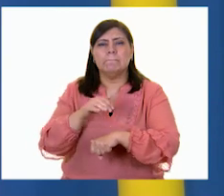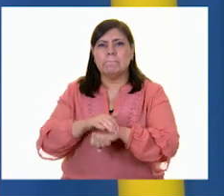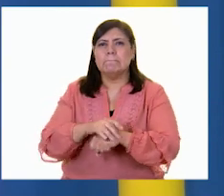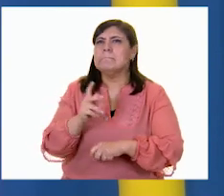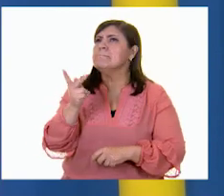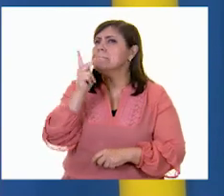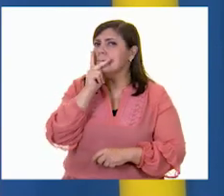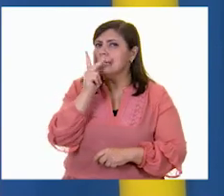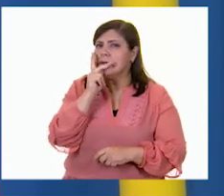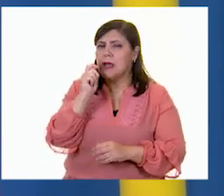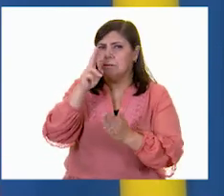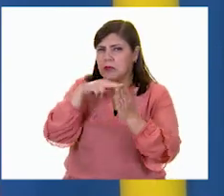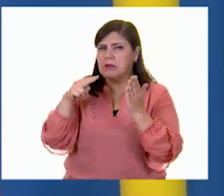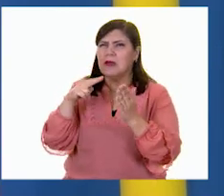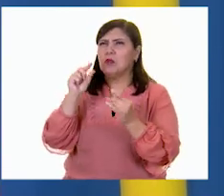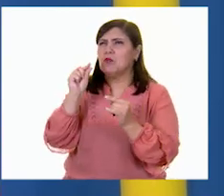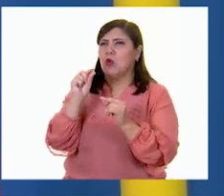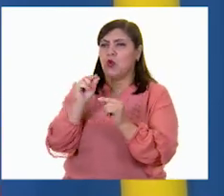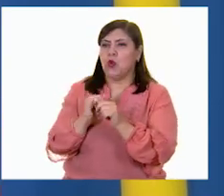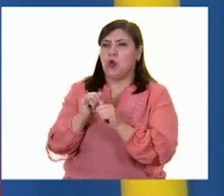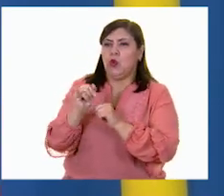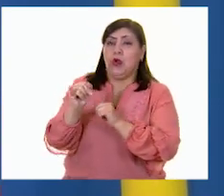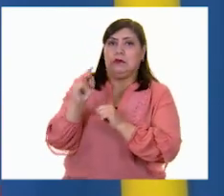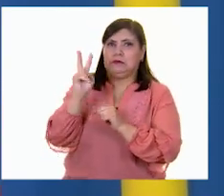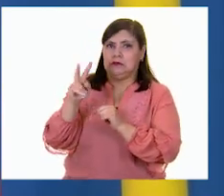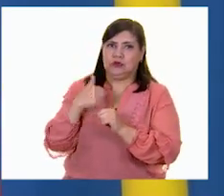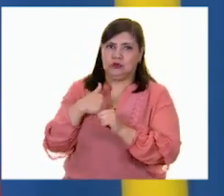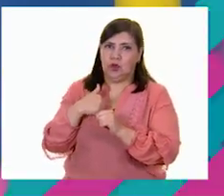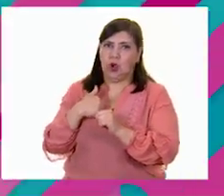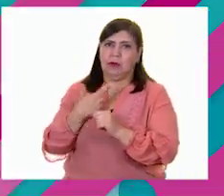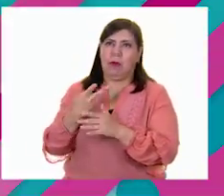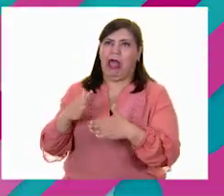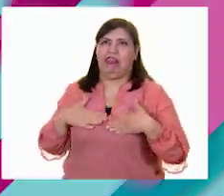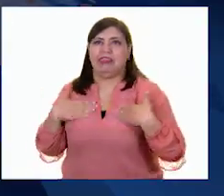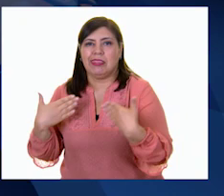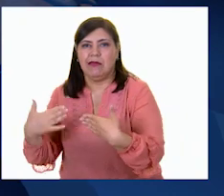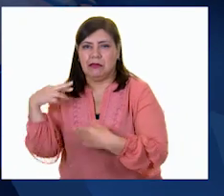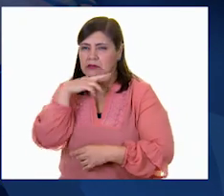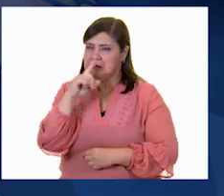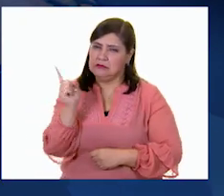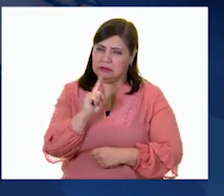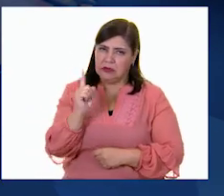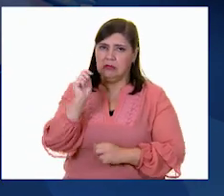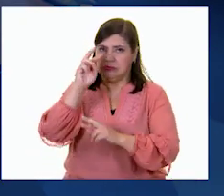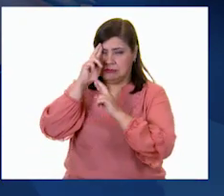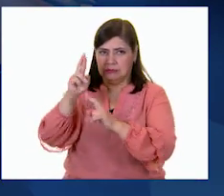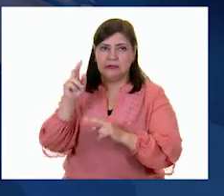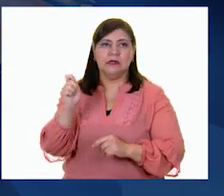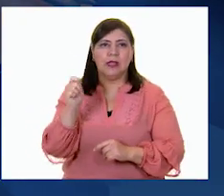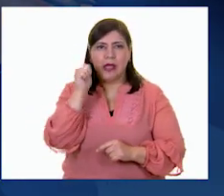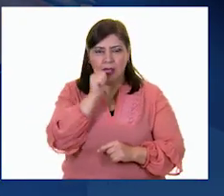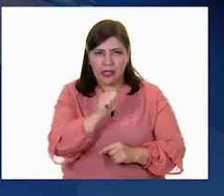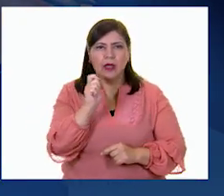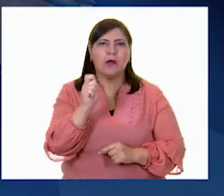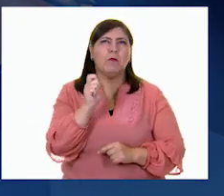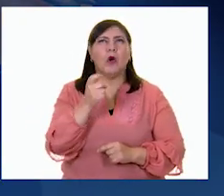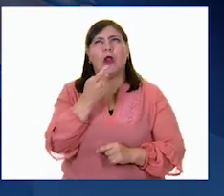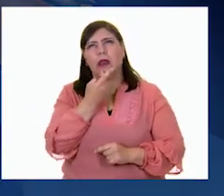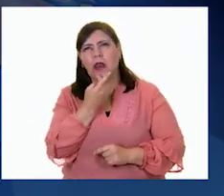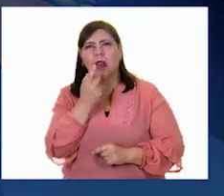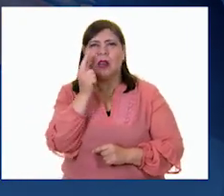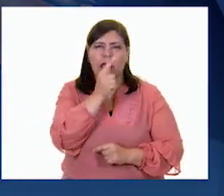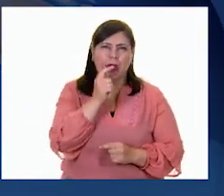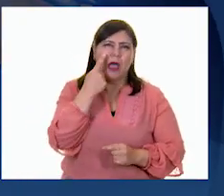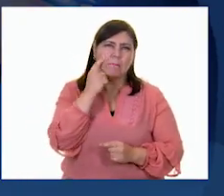pues con distancia, supongo que por el respeto que le tiene a su interlocutor. Y a pesar de que, como señala, se emplea un lenguaje más bien